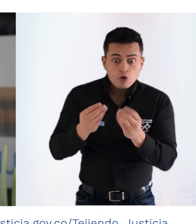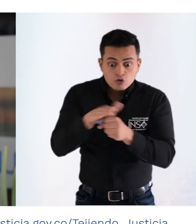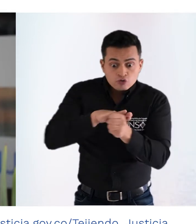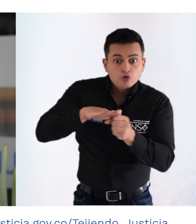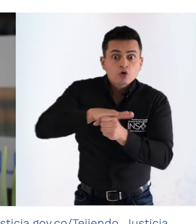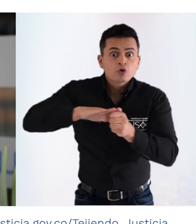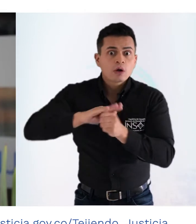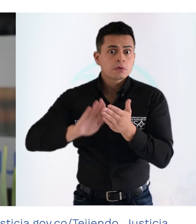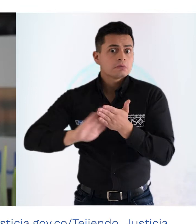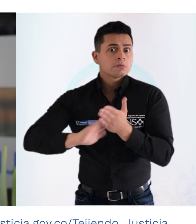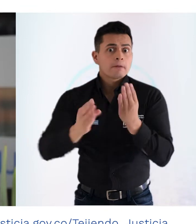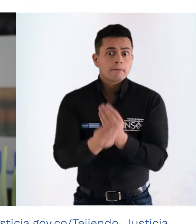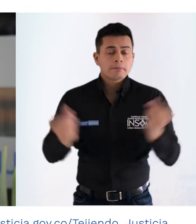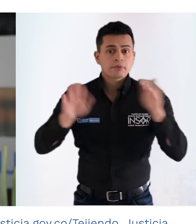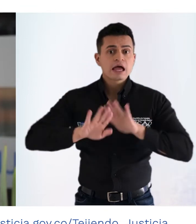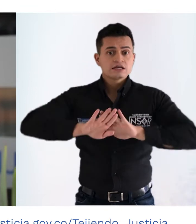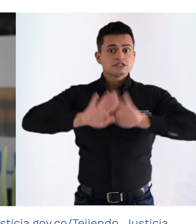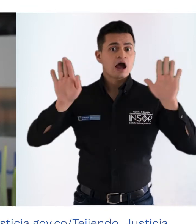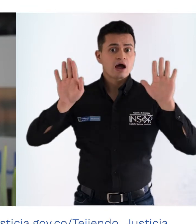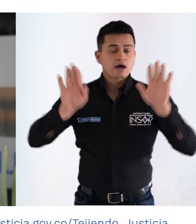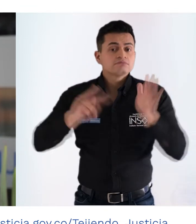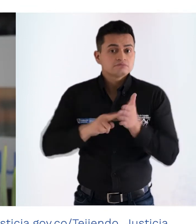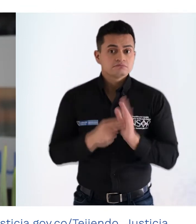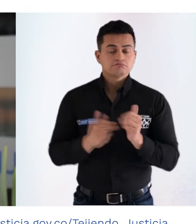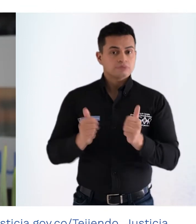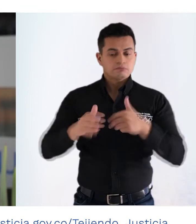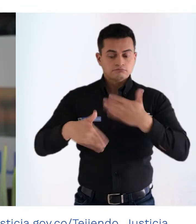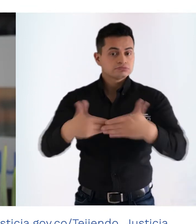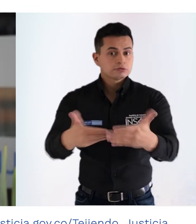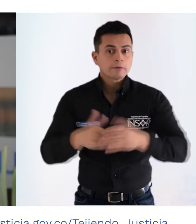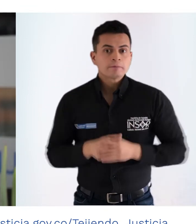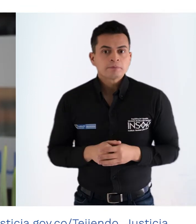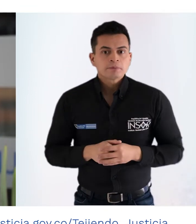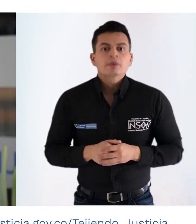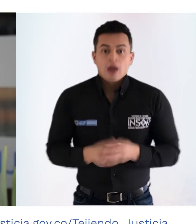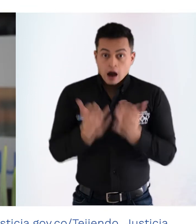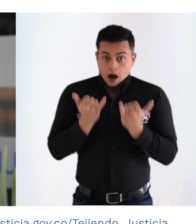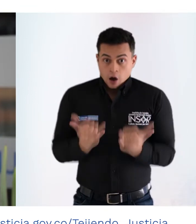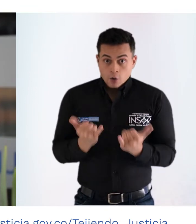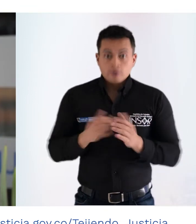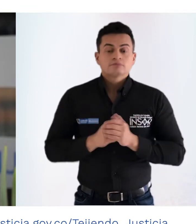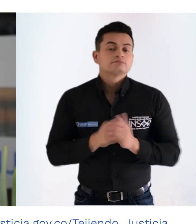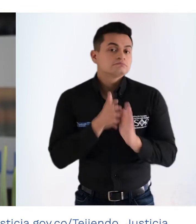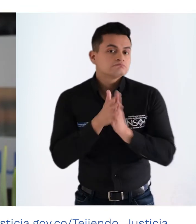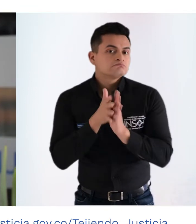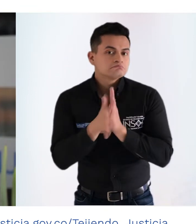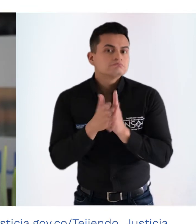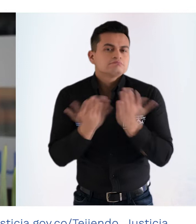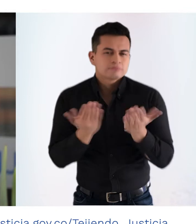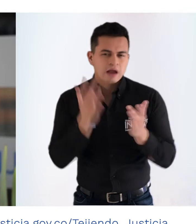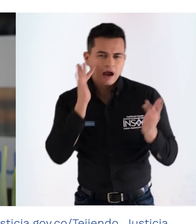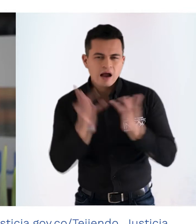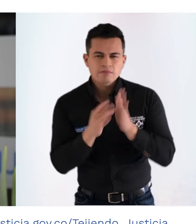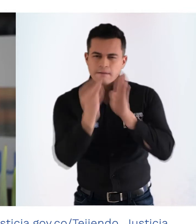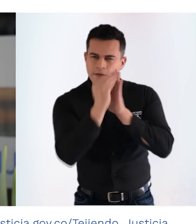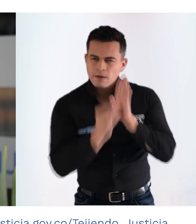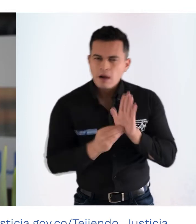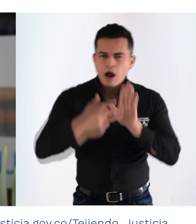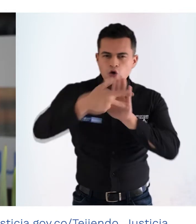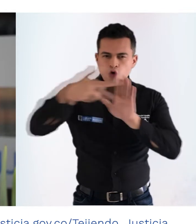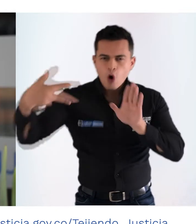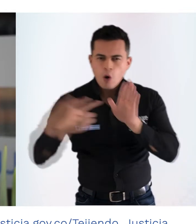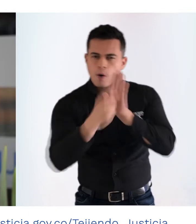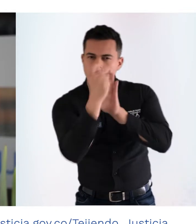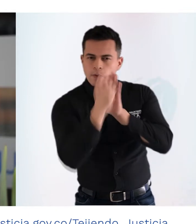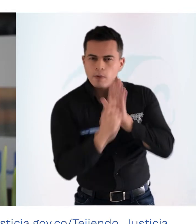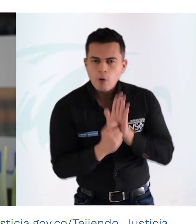legal, señalaba que la persona no podía realizar determinados actos. Hoy en día, sin embargo, y utilizando el bloque de